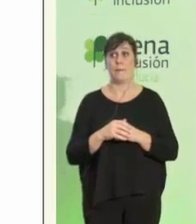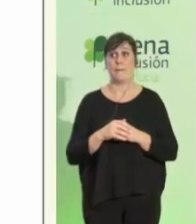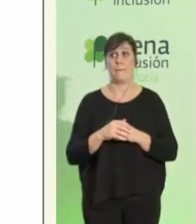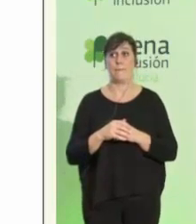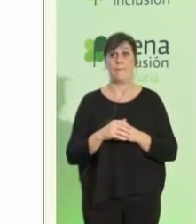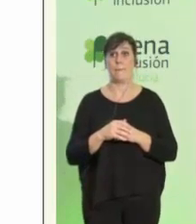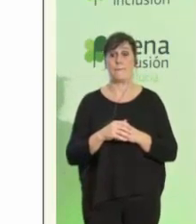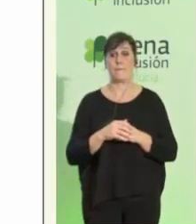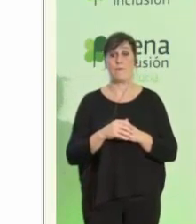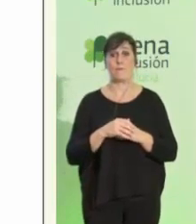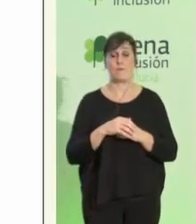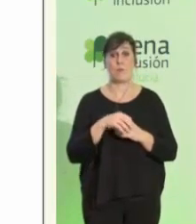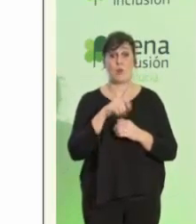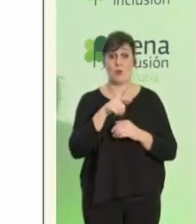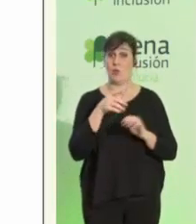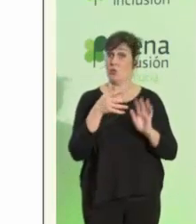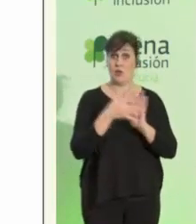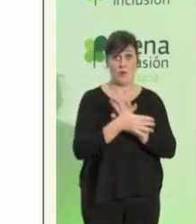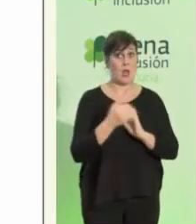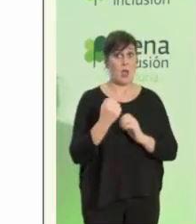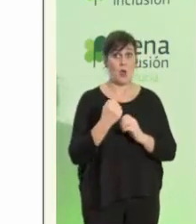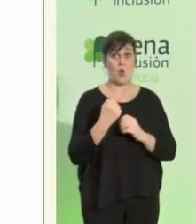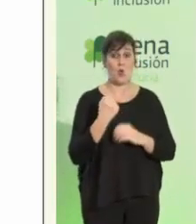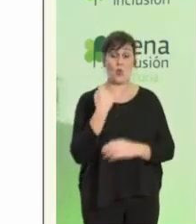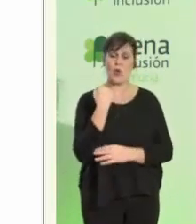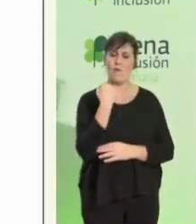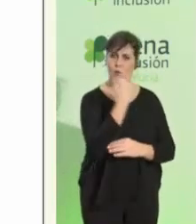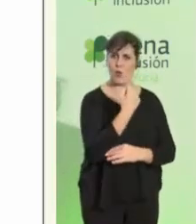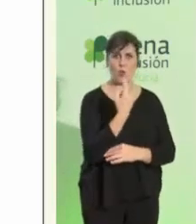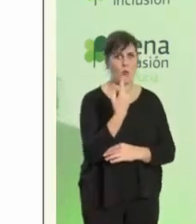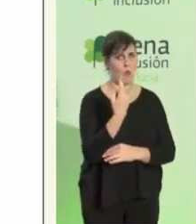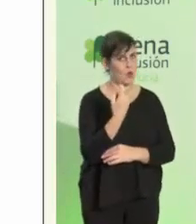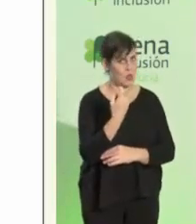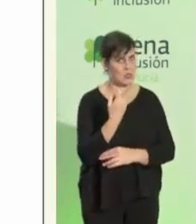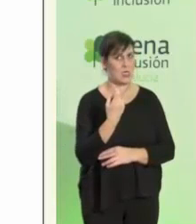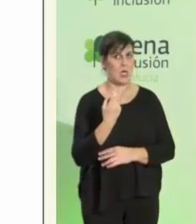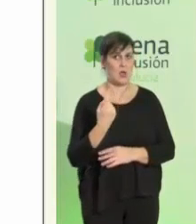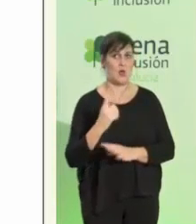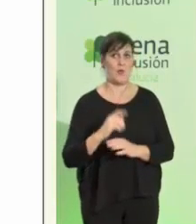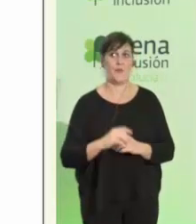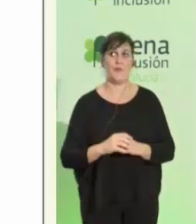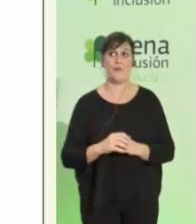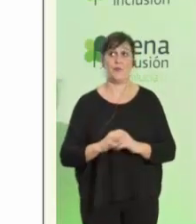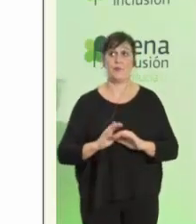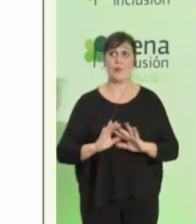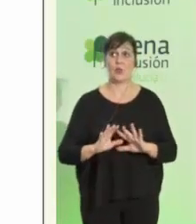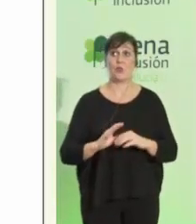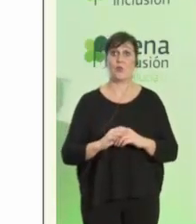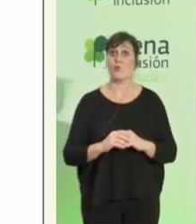Es un gran refuerzo, muy necesario. Pero